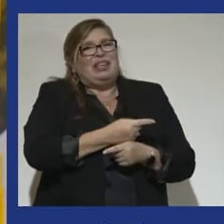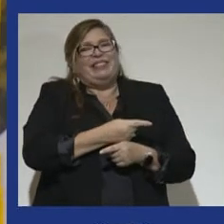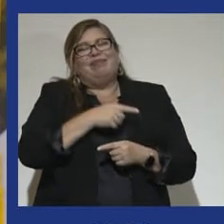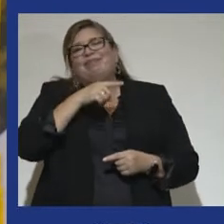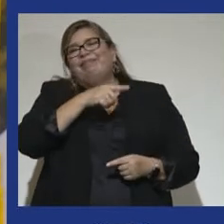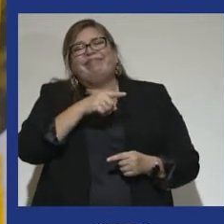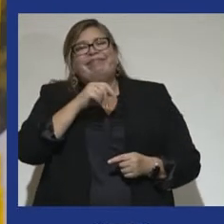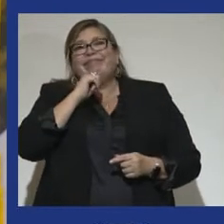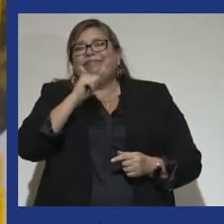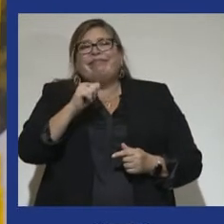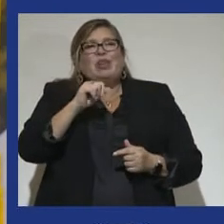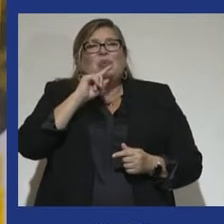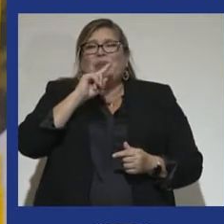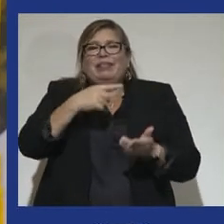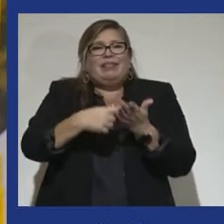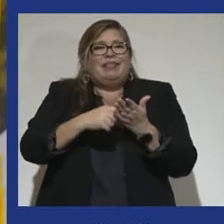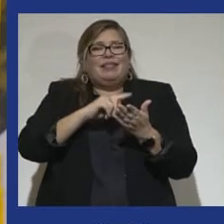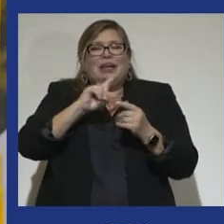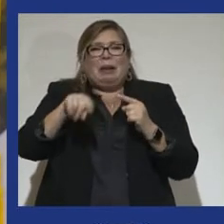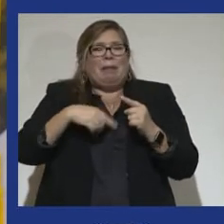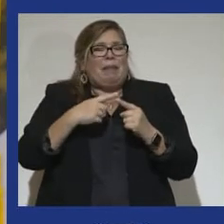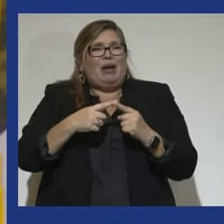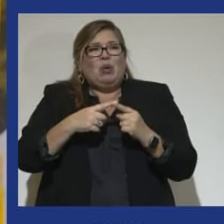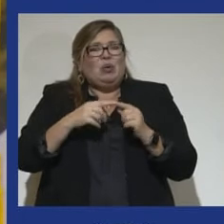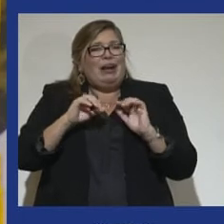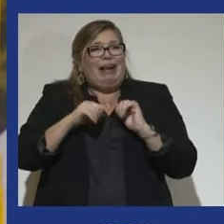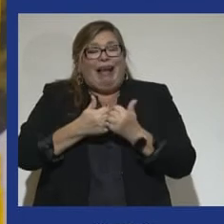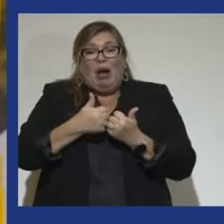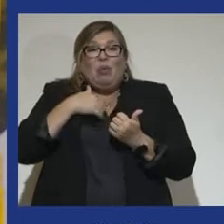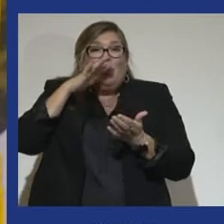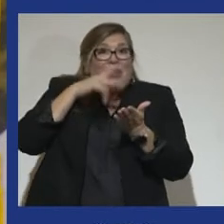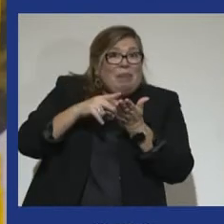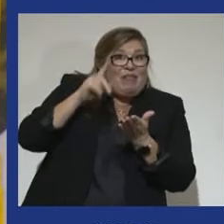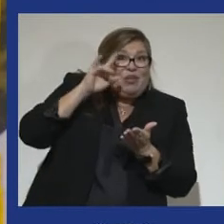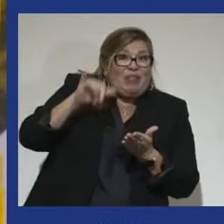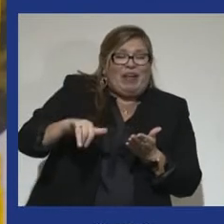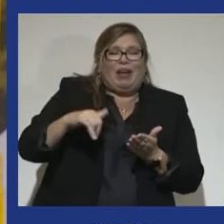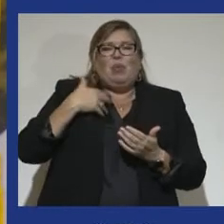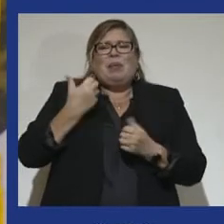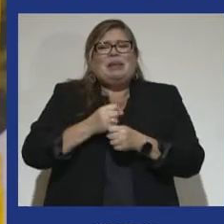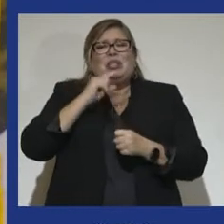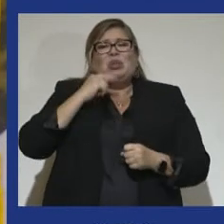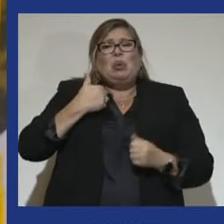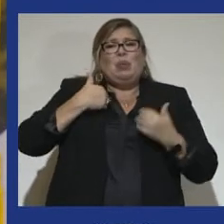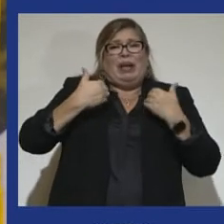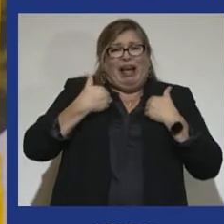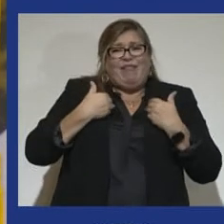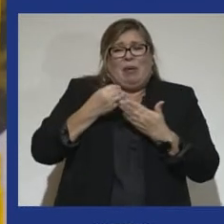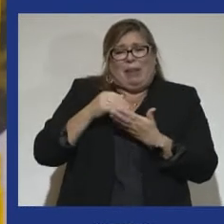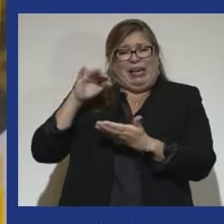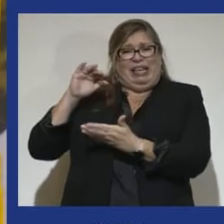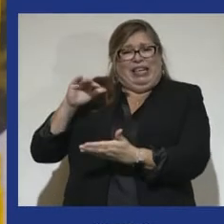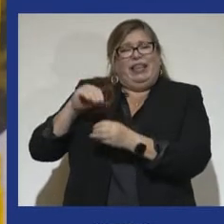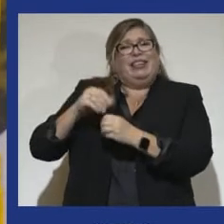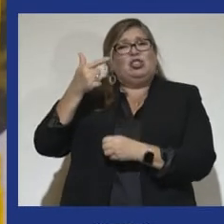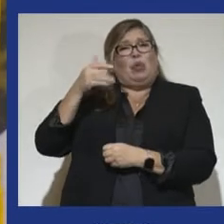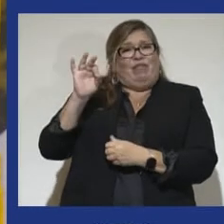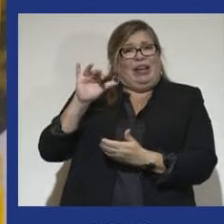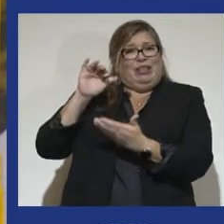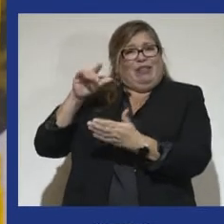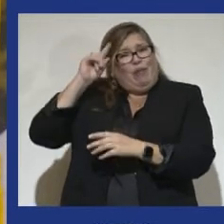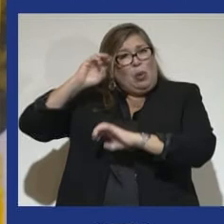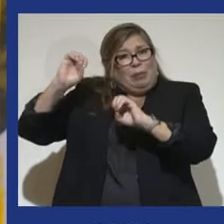no supone automáticamente cómo se pagará queríamos estar seguros y mantener el espacio en el